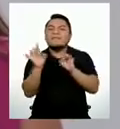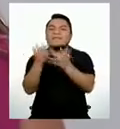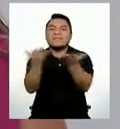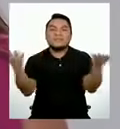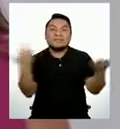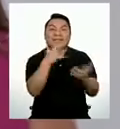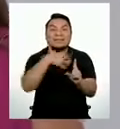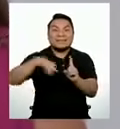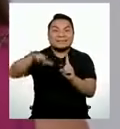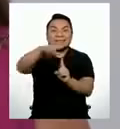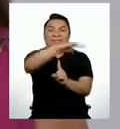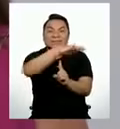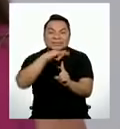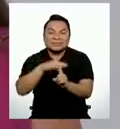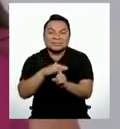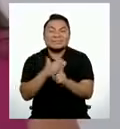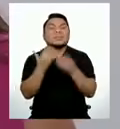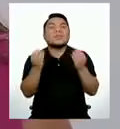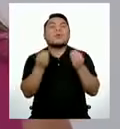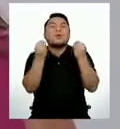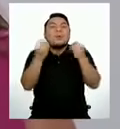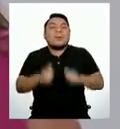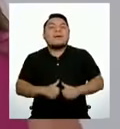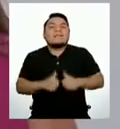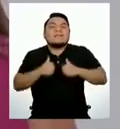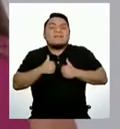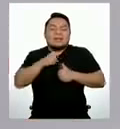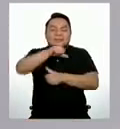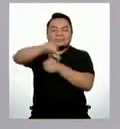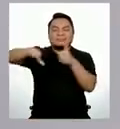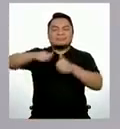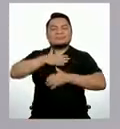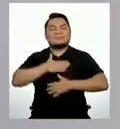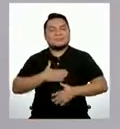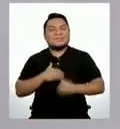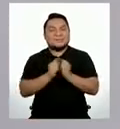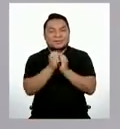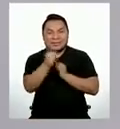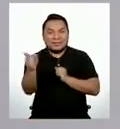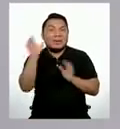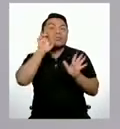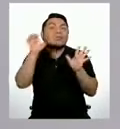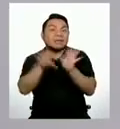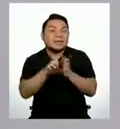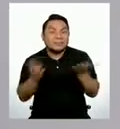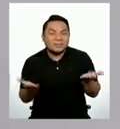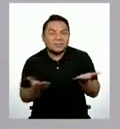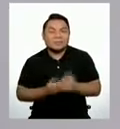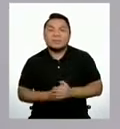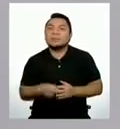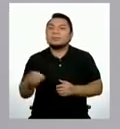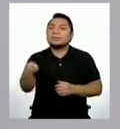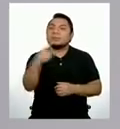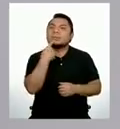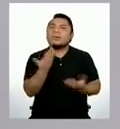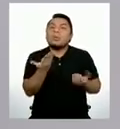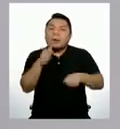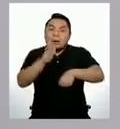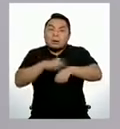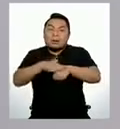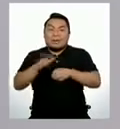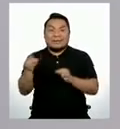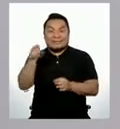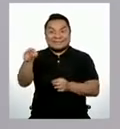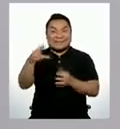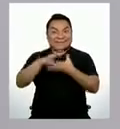de la naturaleza y sobre cómo vivir en armonía con ellos. Por ejemplo, ¿cuál es la advertencia que el espíritu